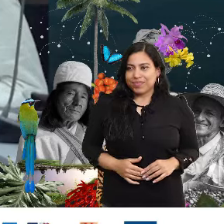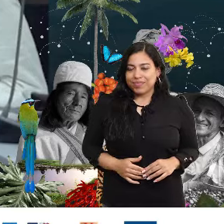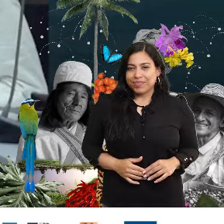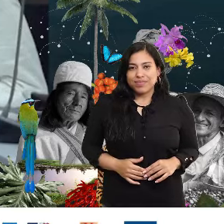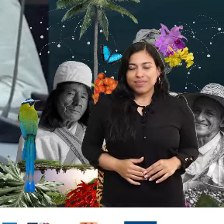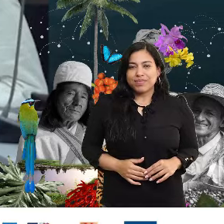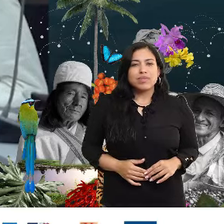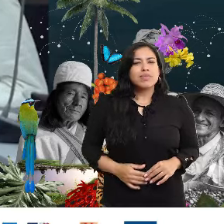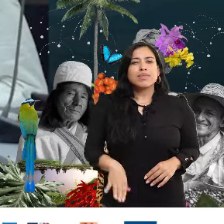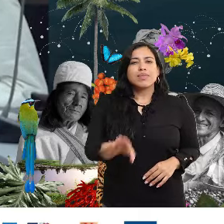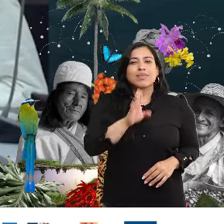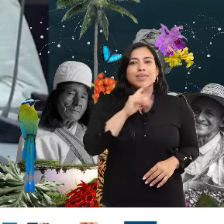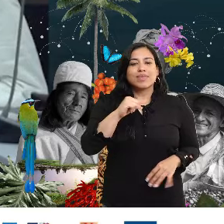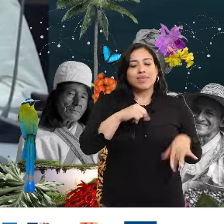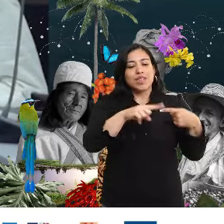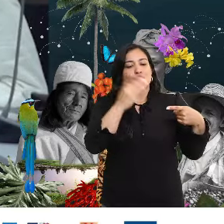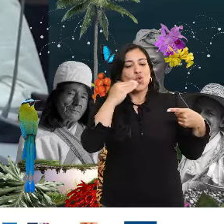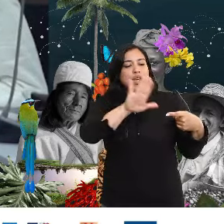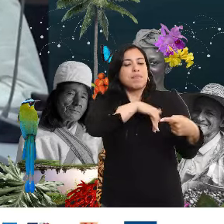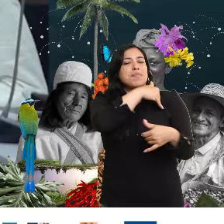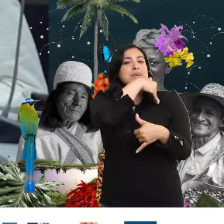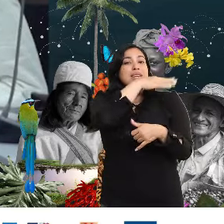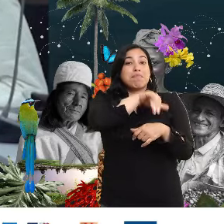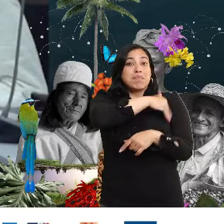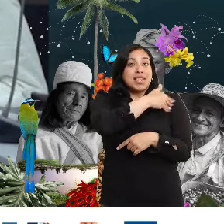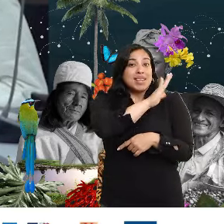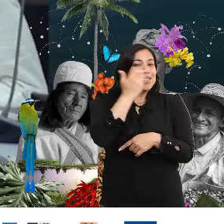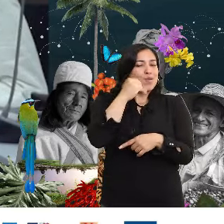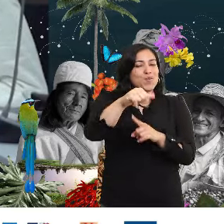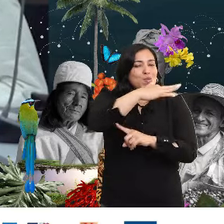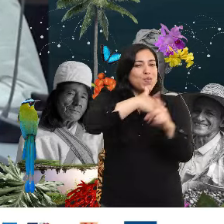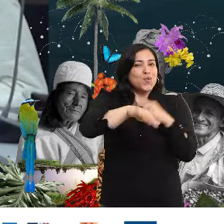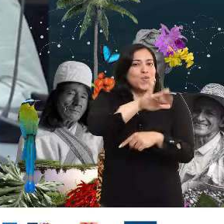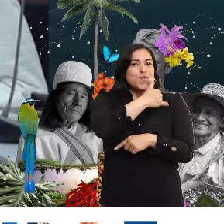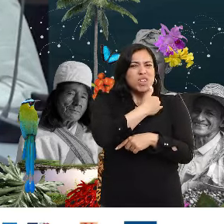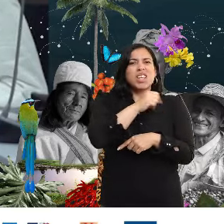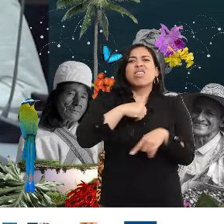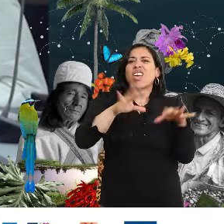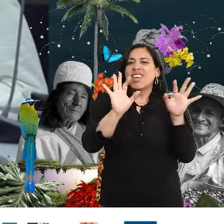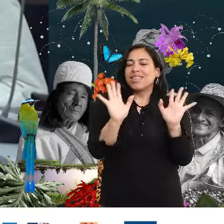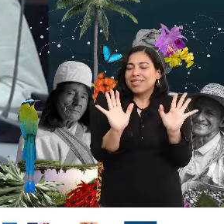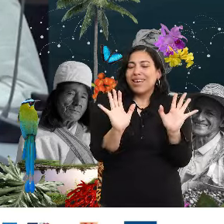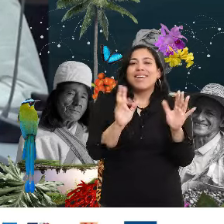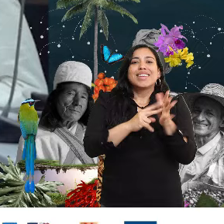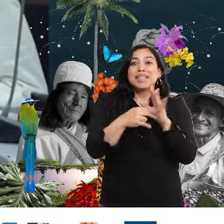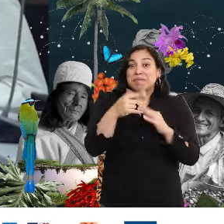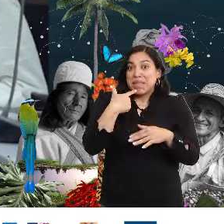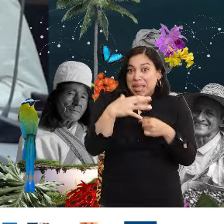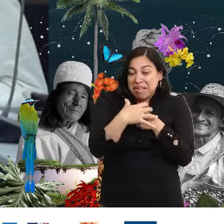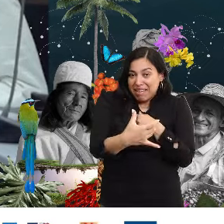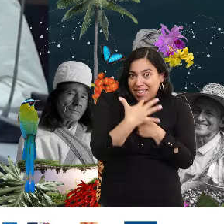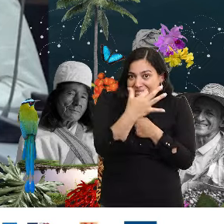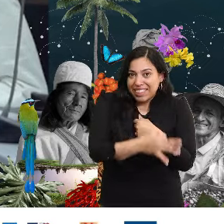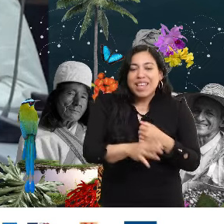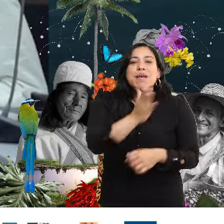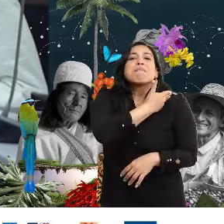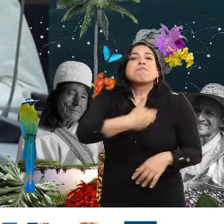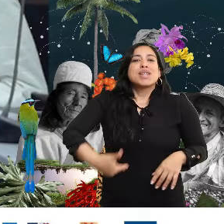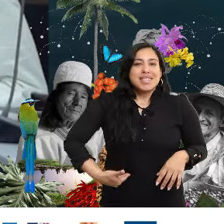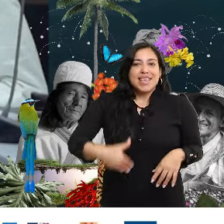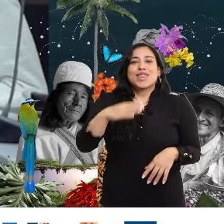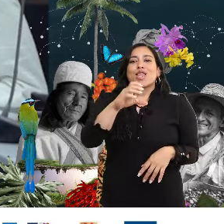Tenemos a la señora ministra en su ya sombrero, si me permiten decirlo así, como presidenta